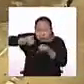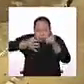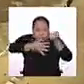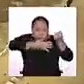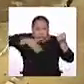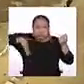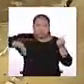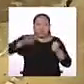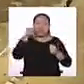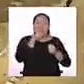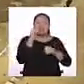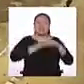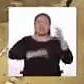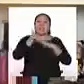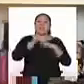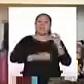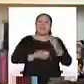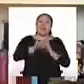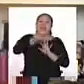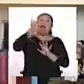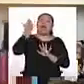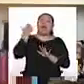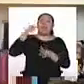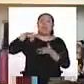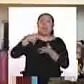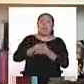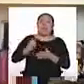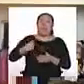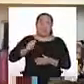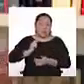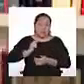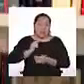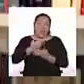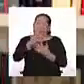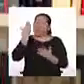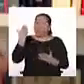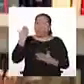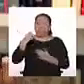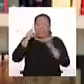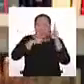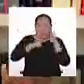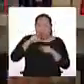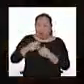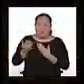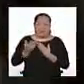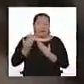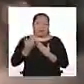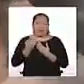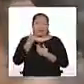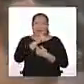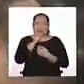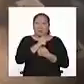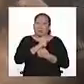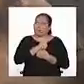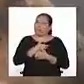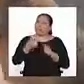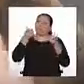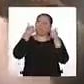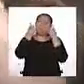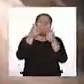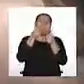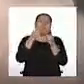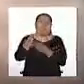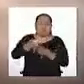Nuestra arquitectura prehispánica en Lima se puede ver sencilla, pero es todo un logro de ingeniería.